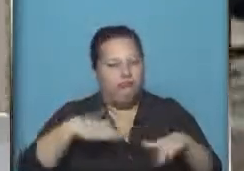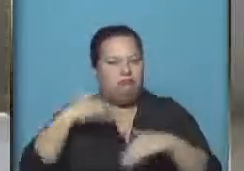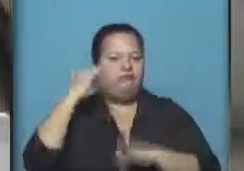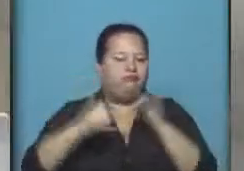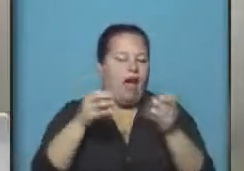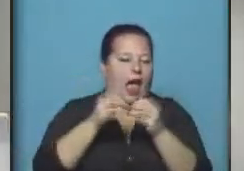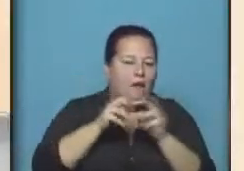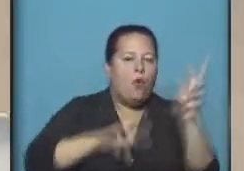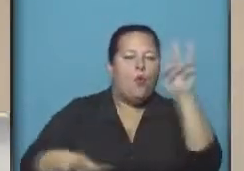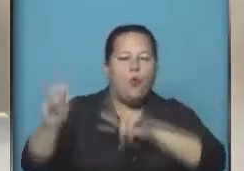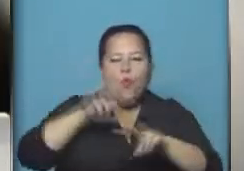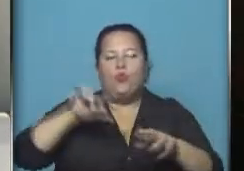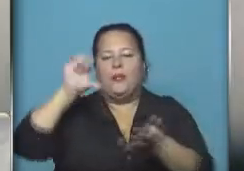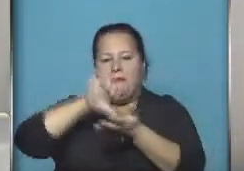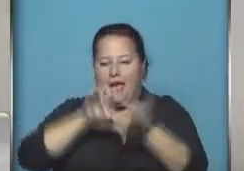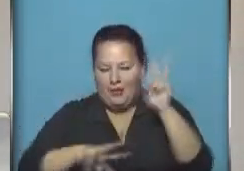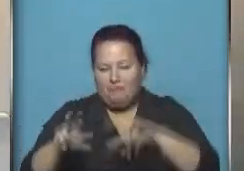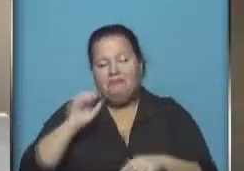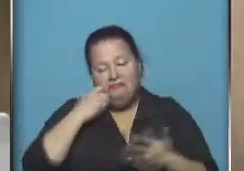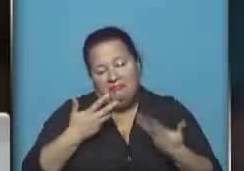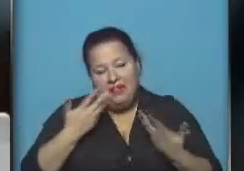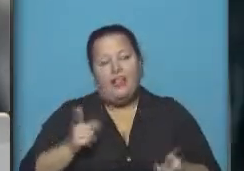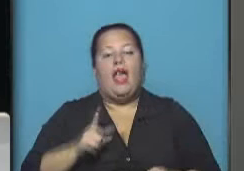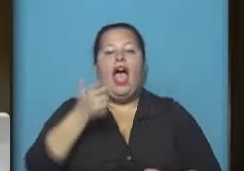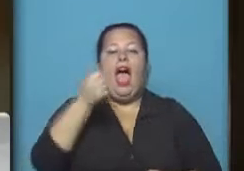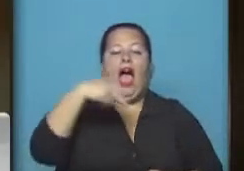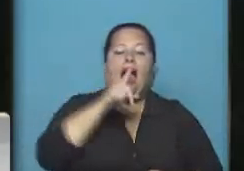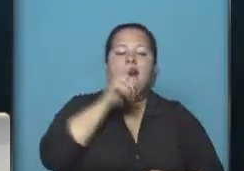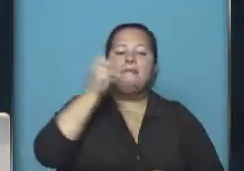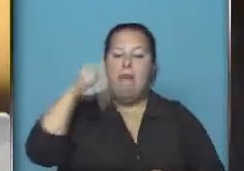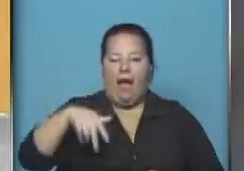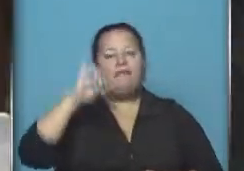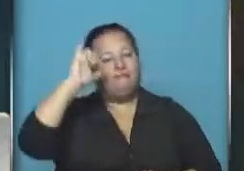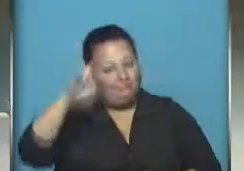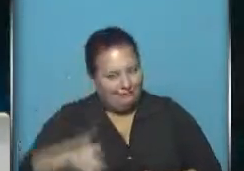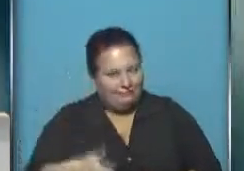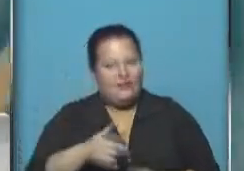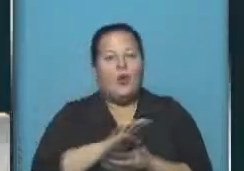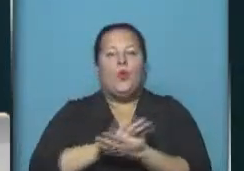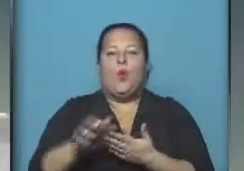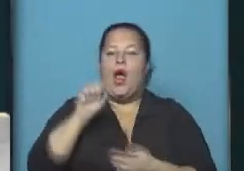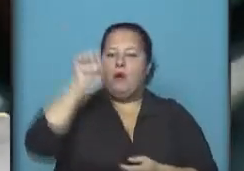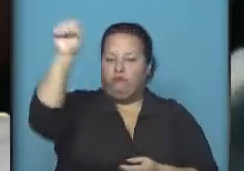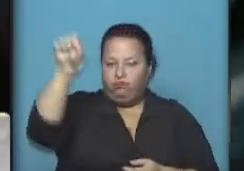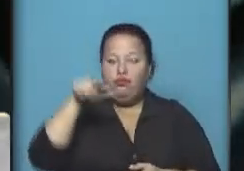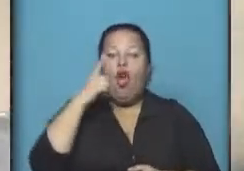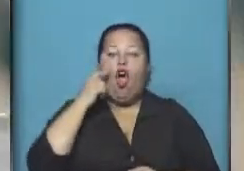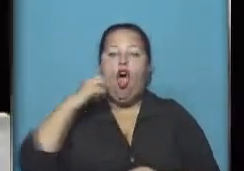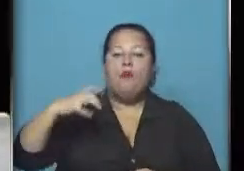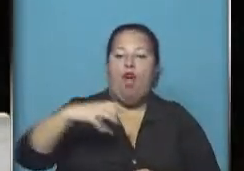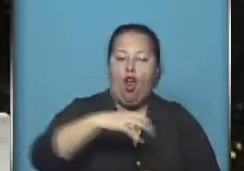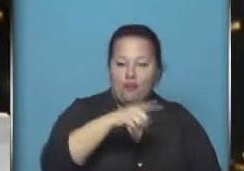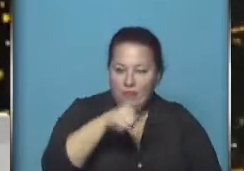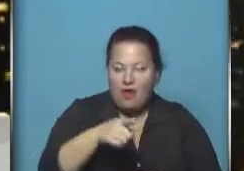sus amigos le irán a buscar por el país. Entretenida. Ant-Man. Sí, tenemos un nuevo superhéroe, el hombre